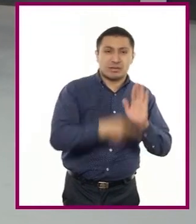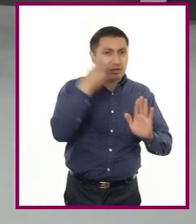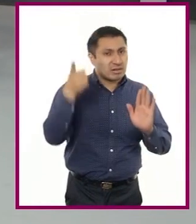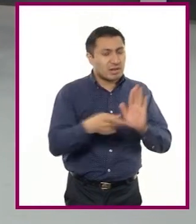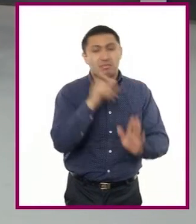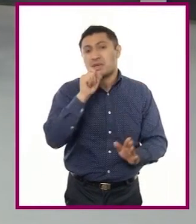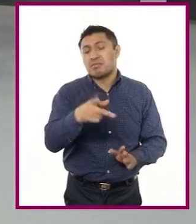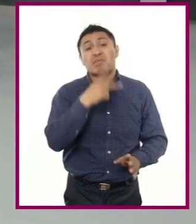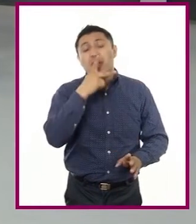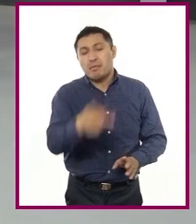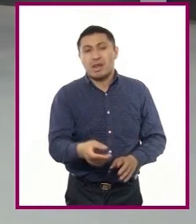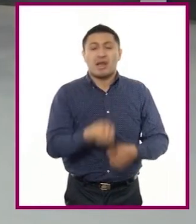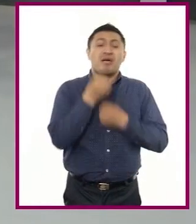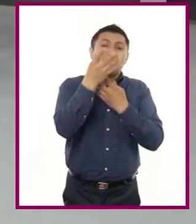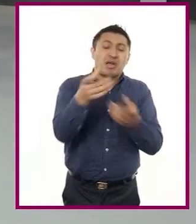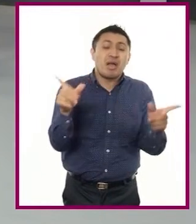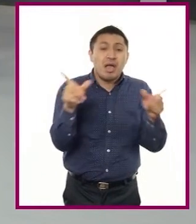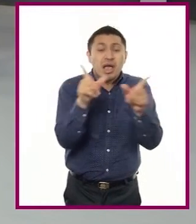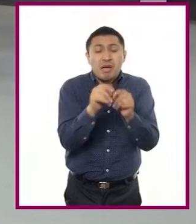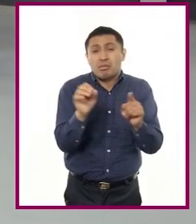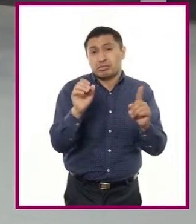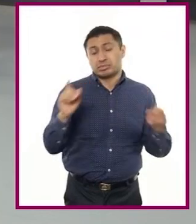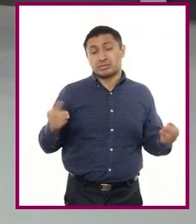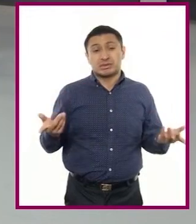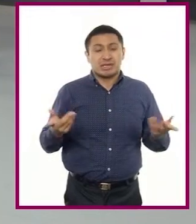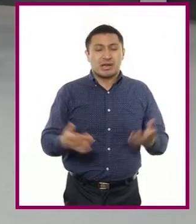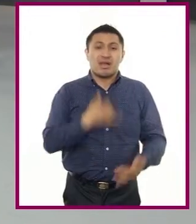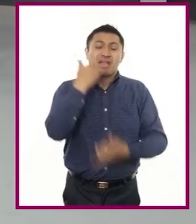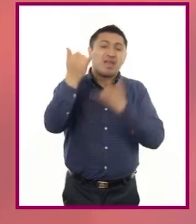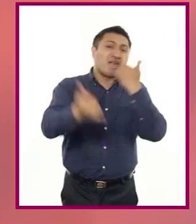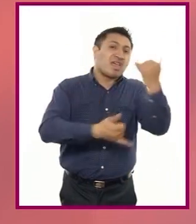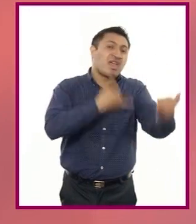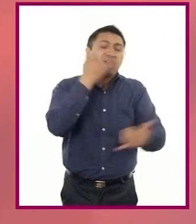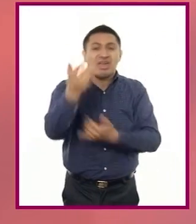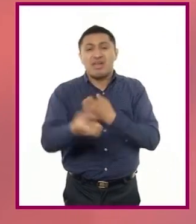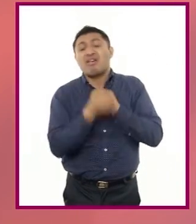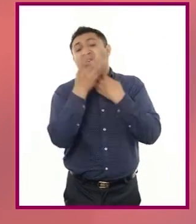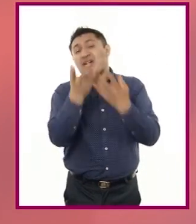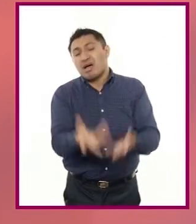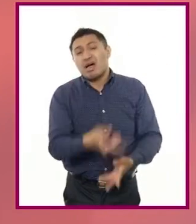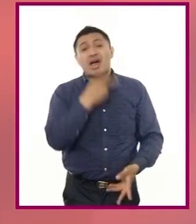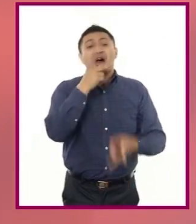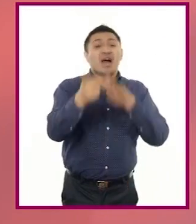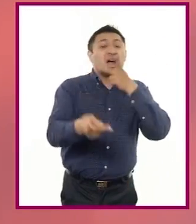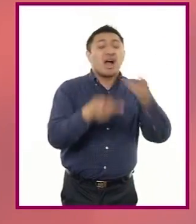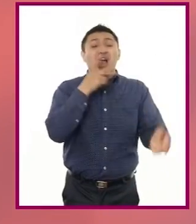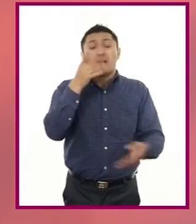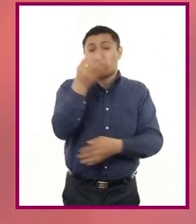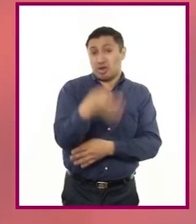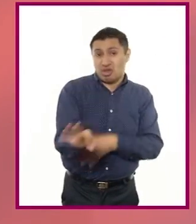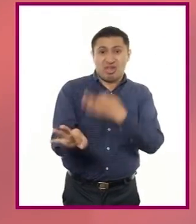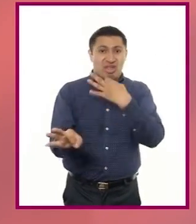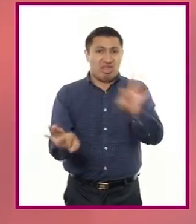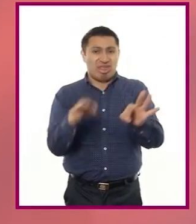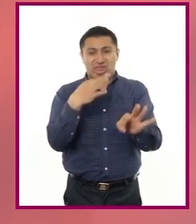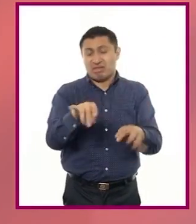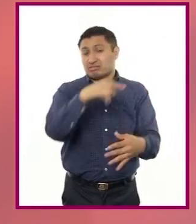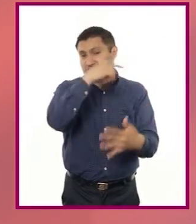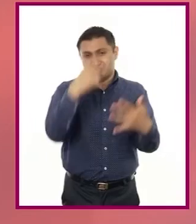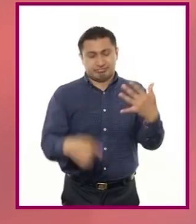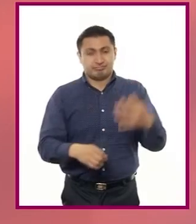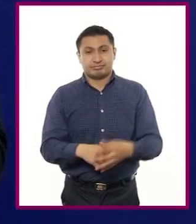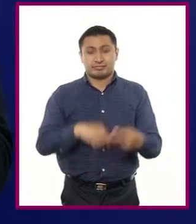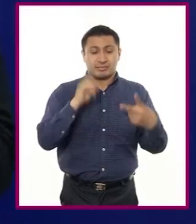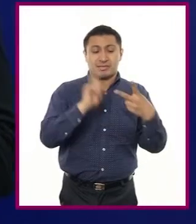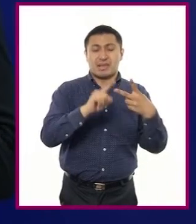expresiones cortas, abundancia en errores de pronunciación, palabras altisonantes, entre otras.